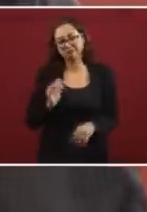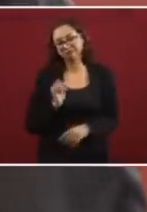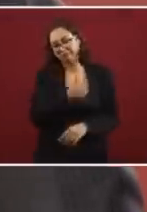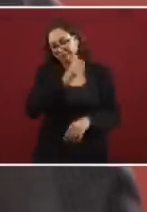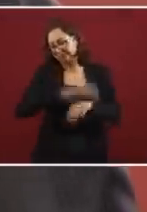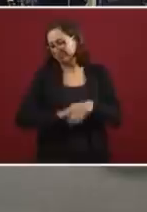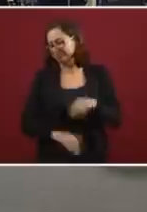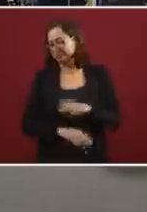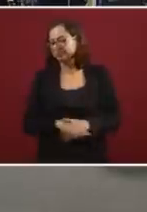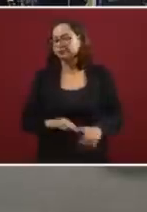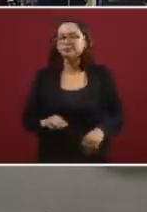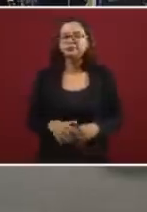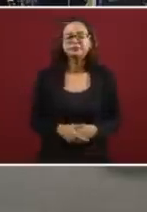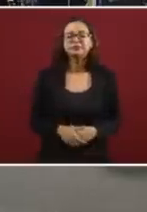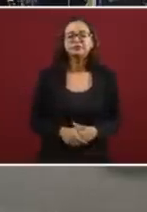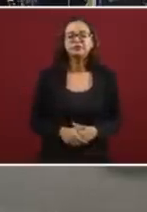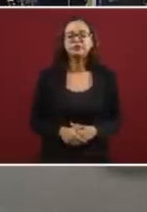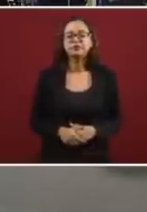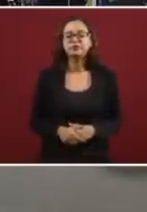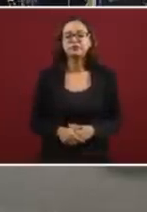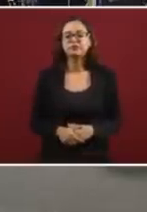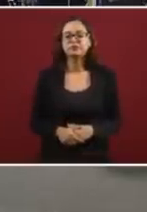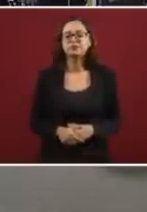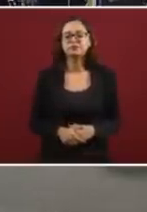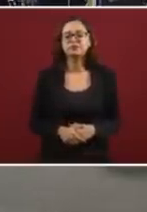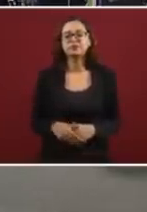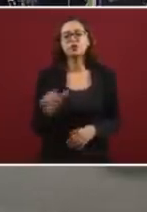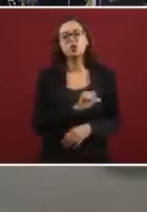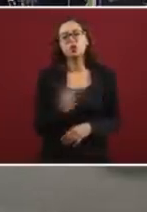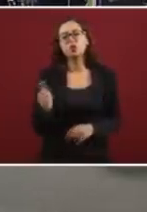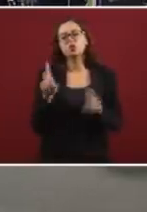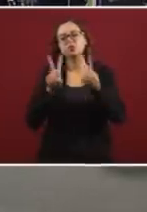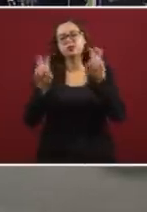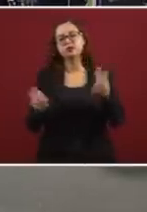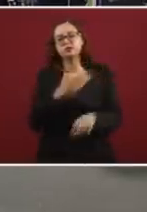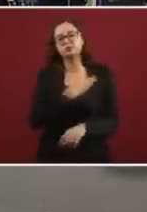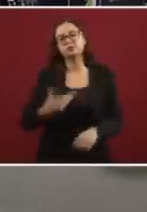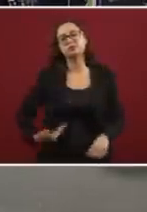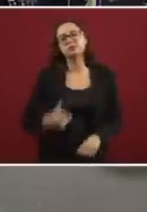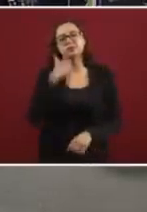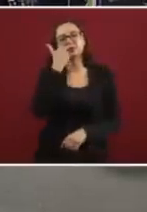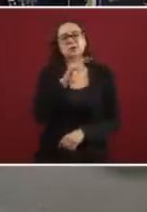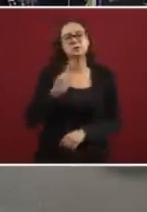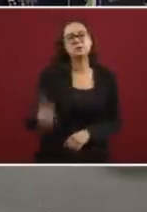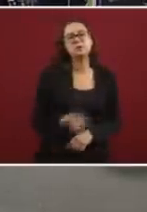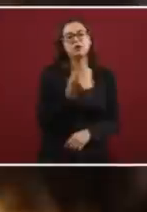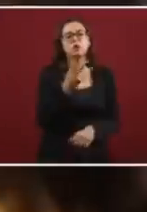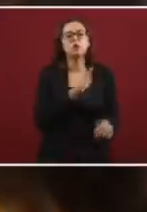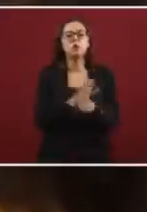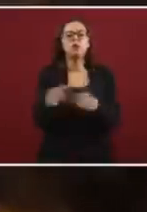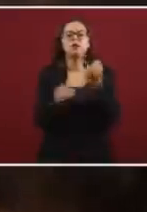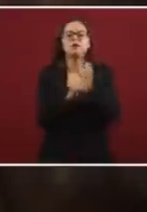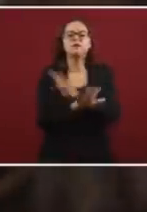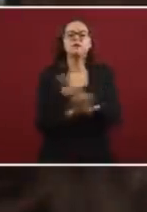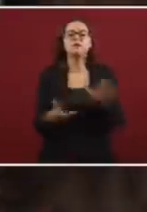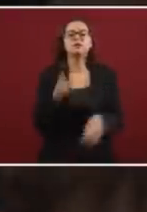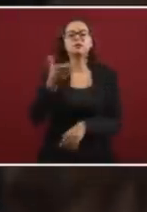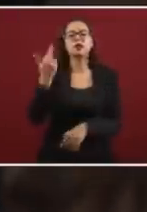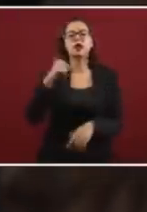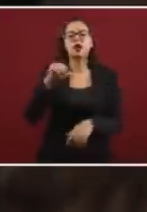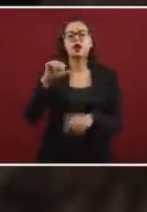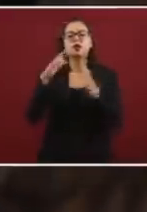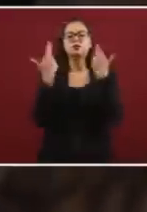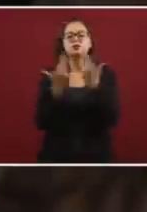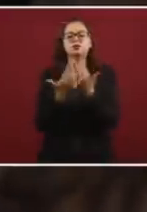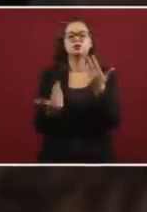en otro tema presidente quisiera preguntarle qué información tiene o qué información le dieron en la reunión de seguridad